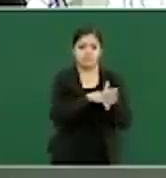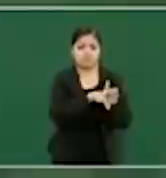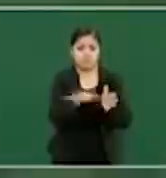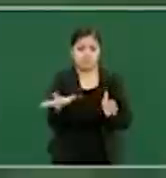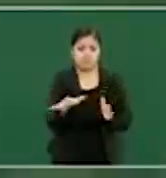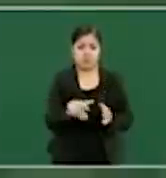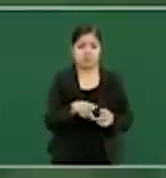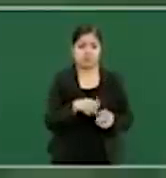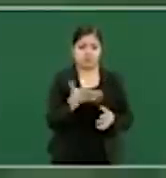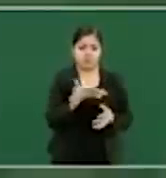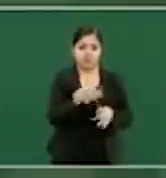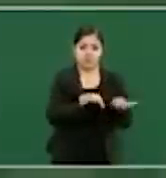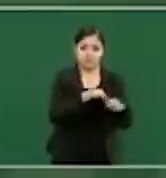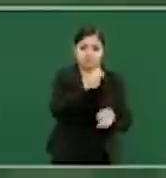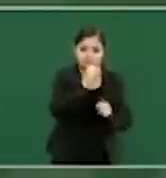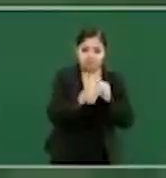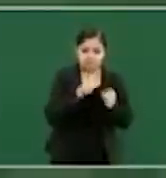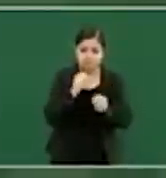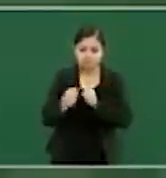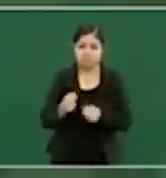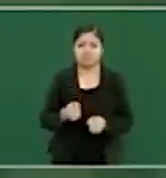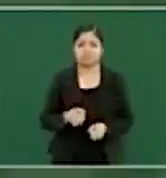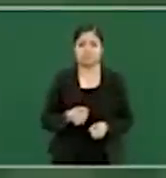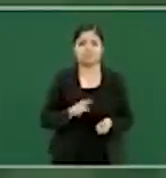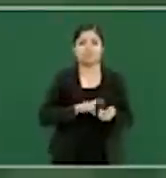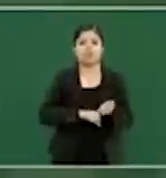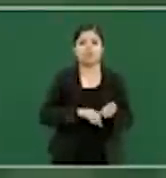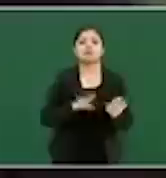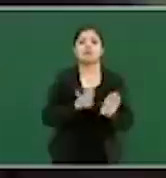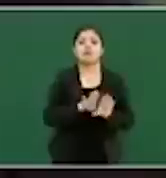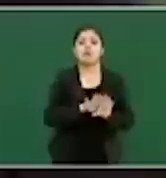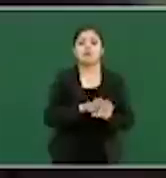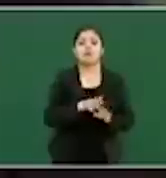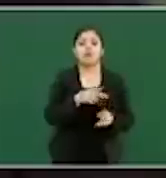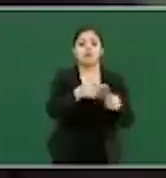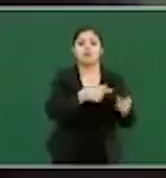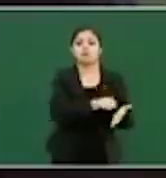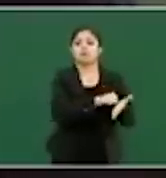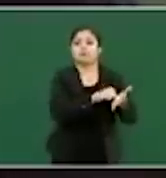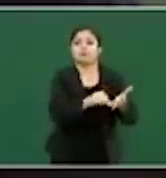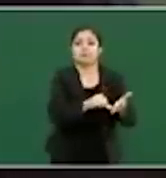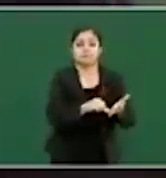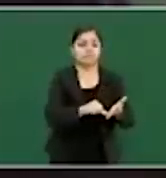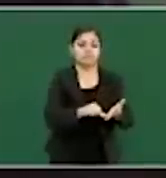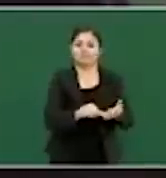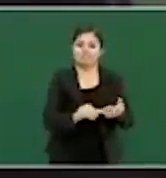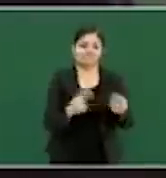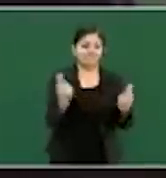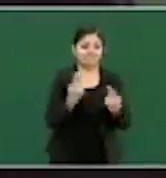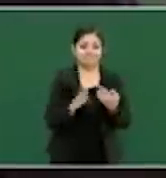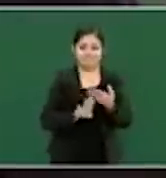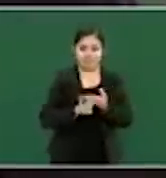evitar todo tipo de censura. Eso